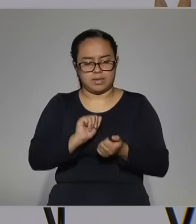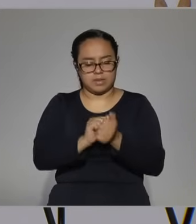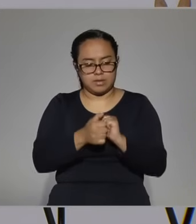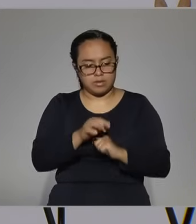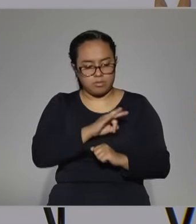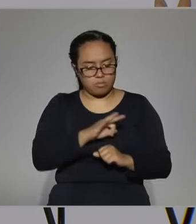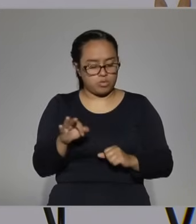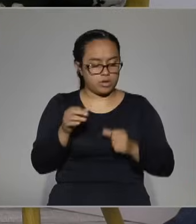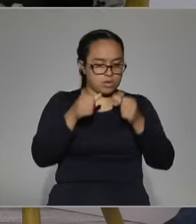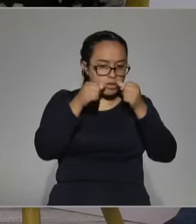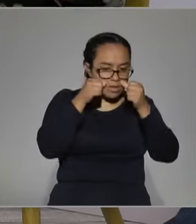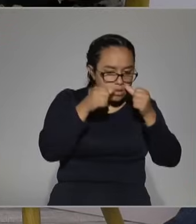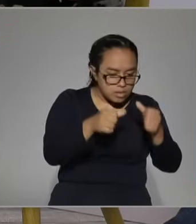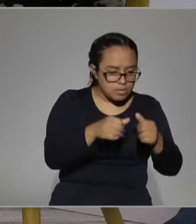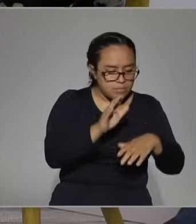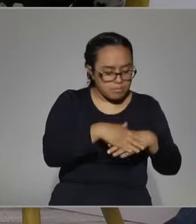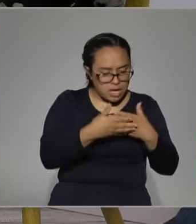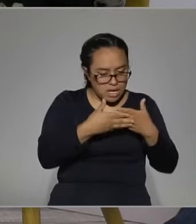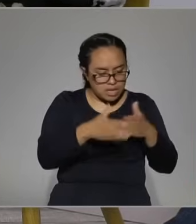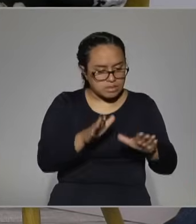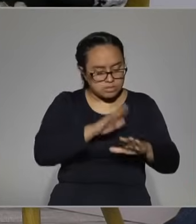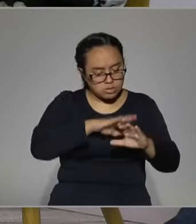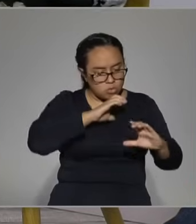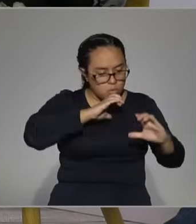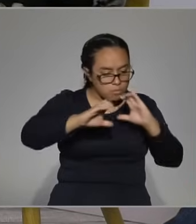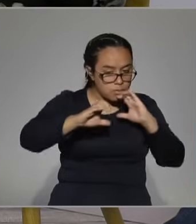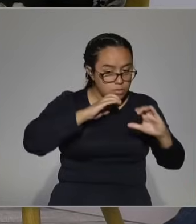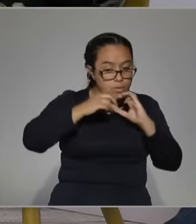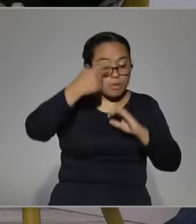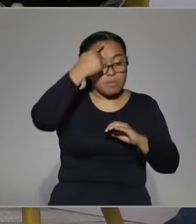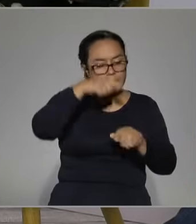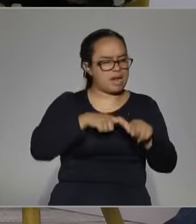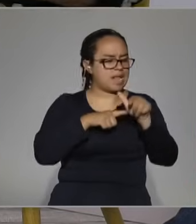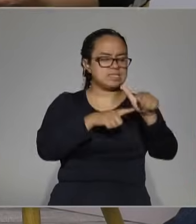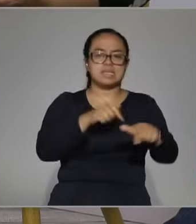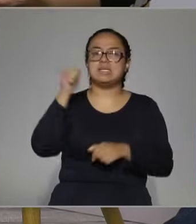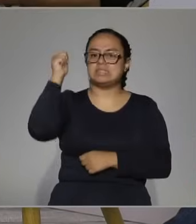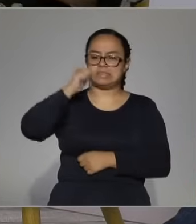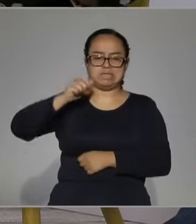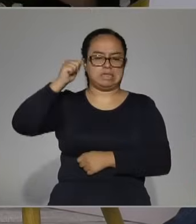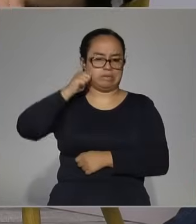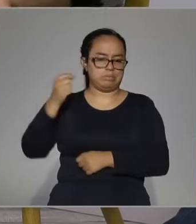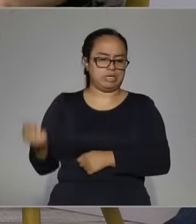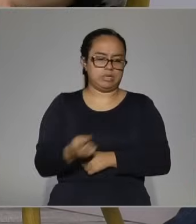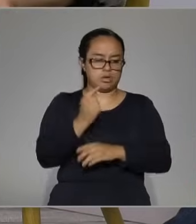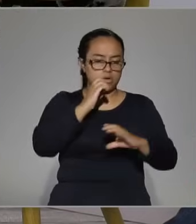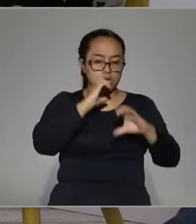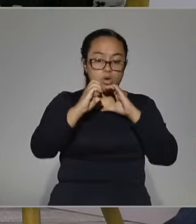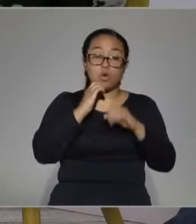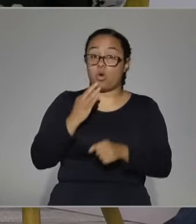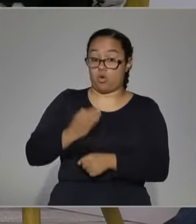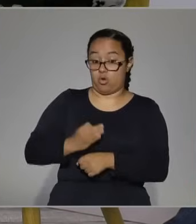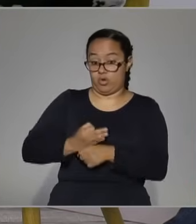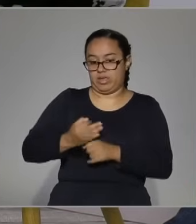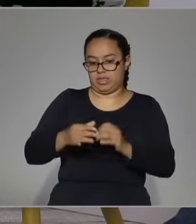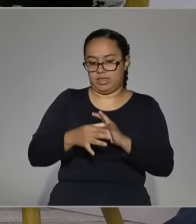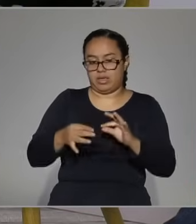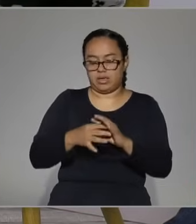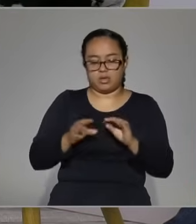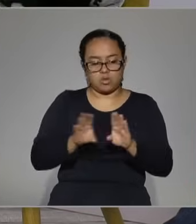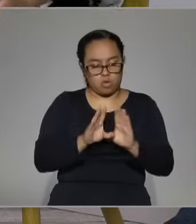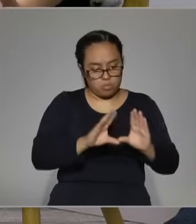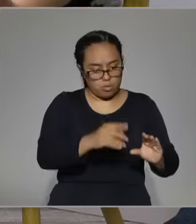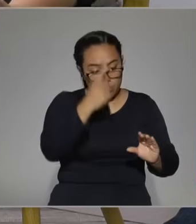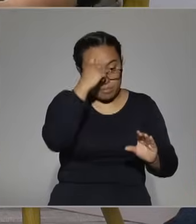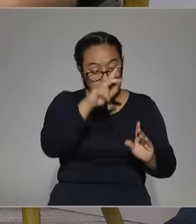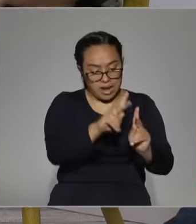acomodarlo, a escucharlo, a abrir canales de comunicación y a que esos permanezcan abiertos toda la vida. Claro. O sea, porque ahorita estamos hablando de esta formación para